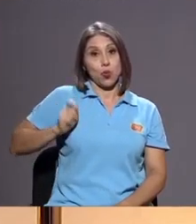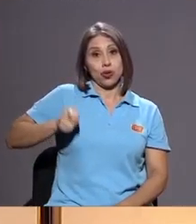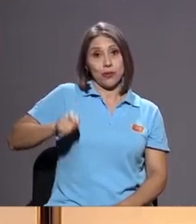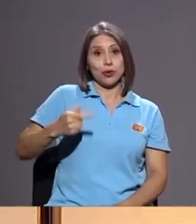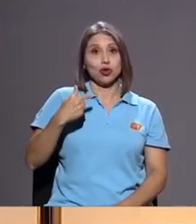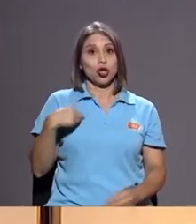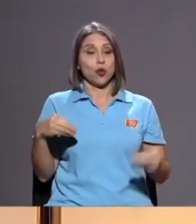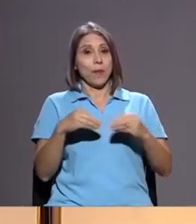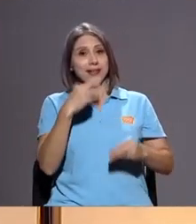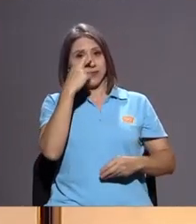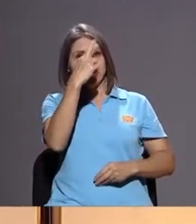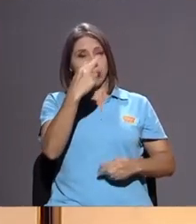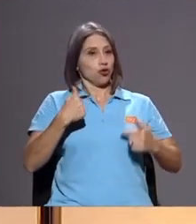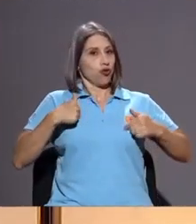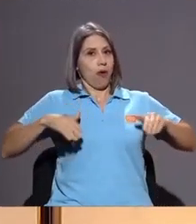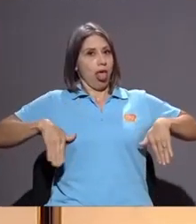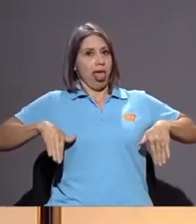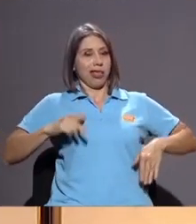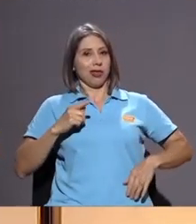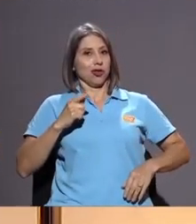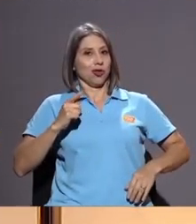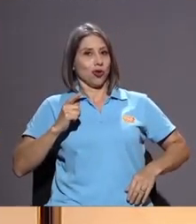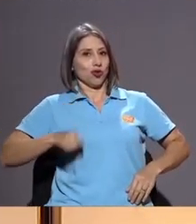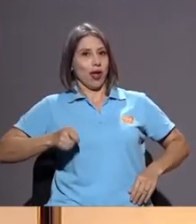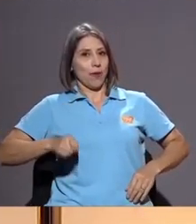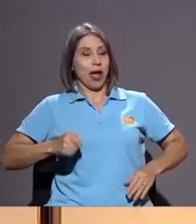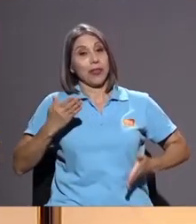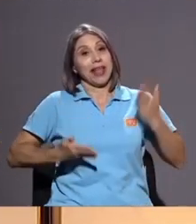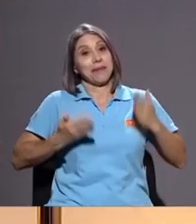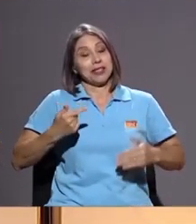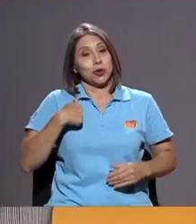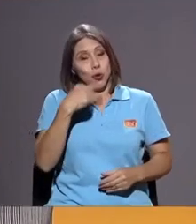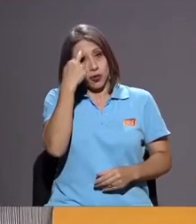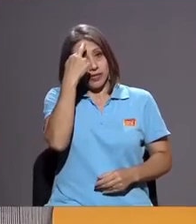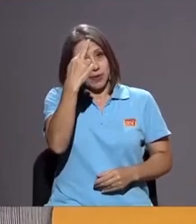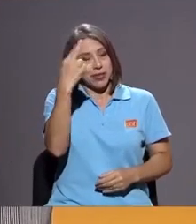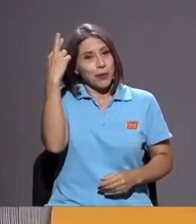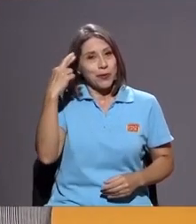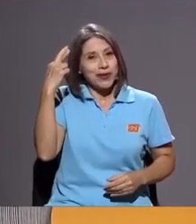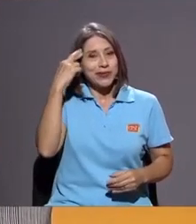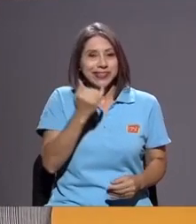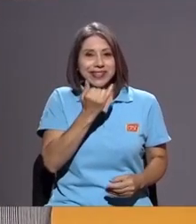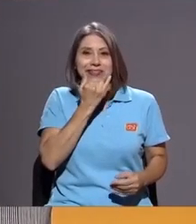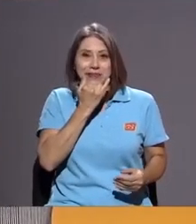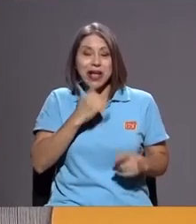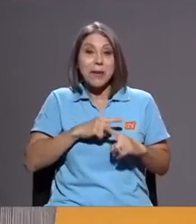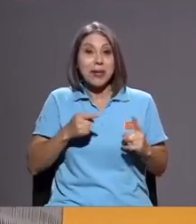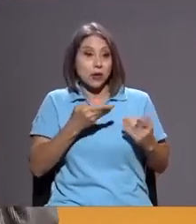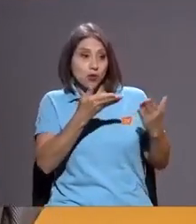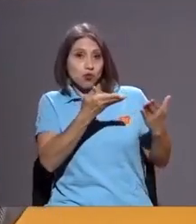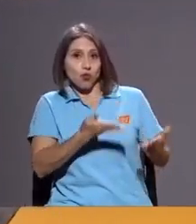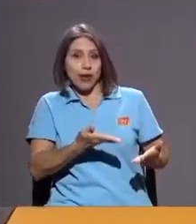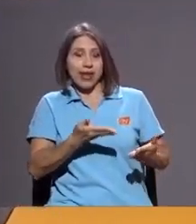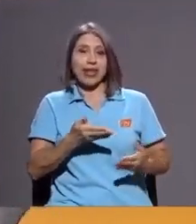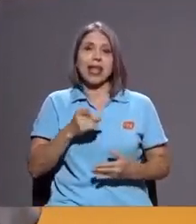abogado de manera que a la larga lo respeto por las razones equivocadas, pero don Rubén es